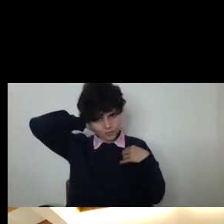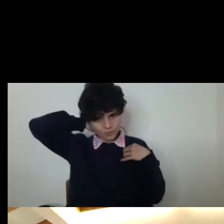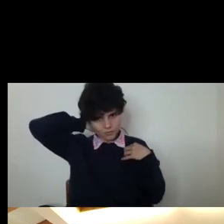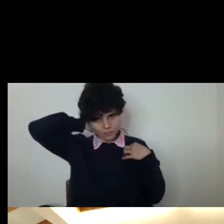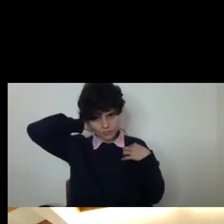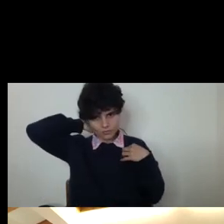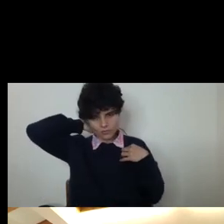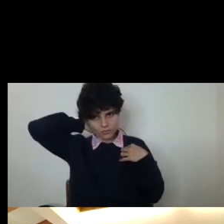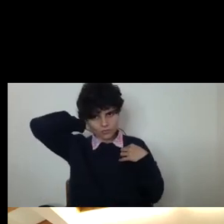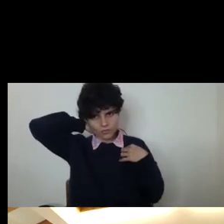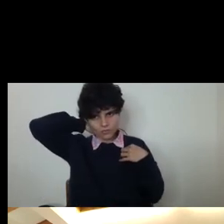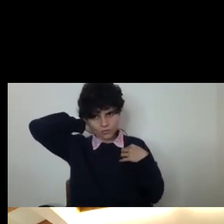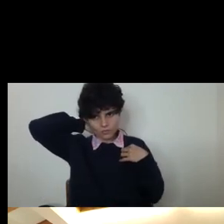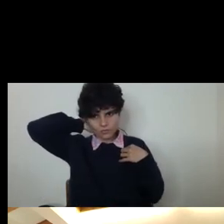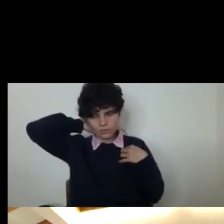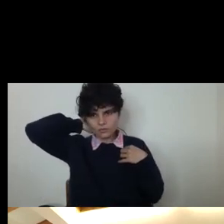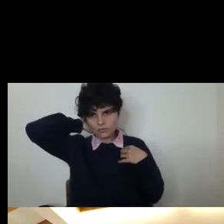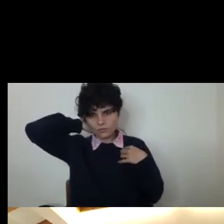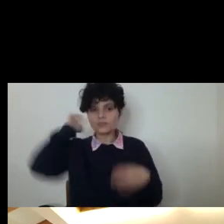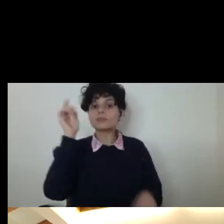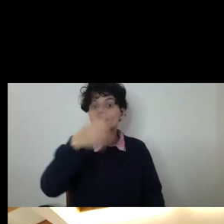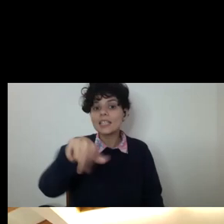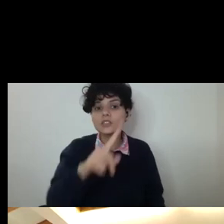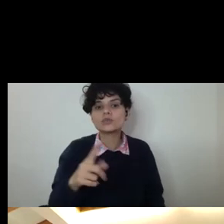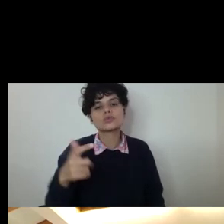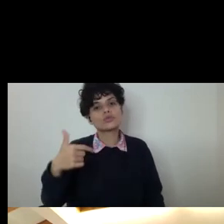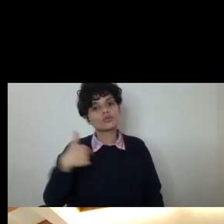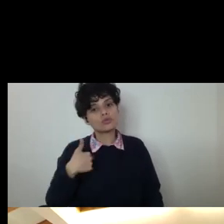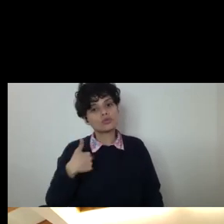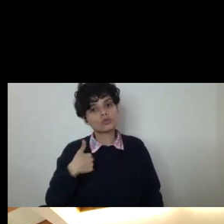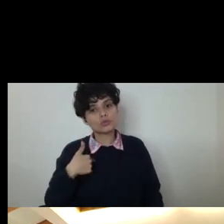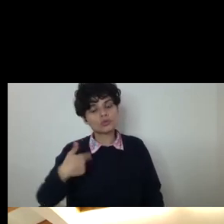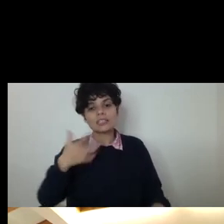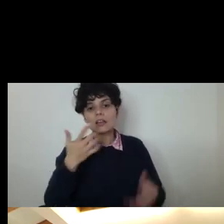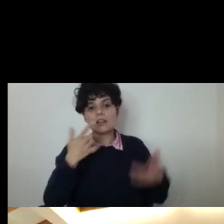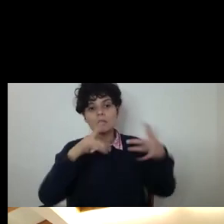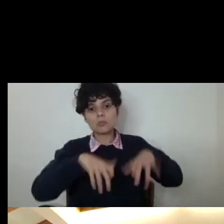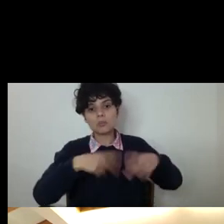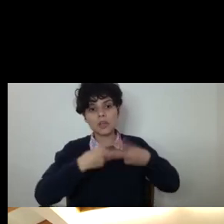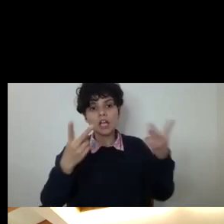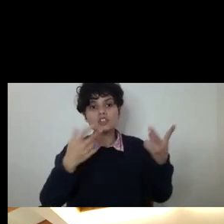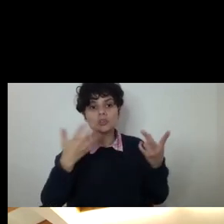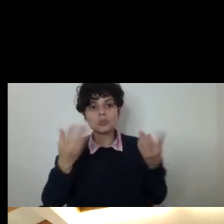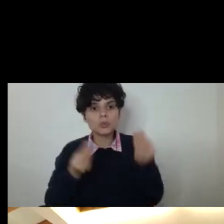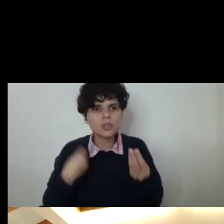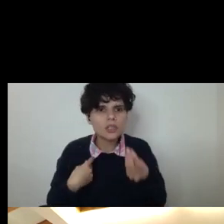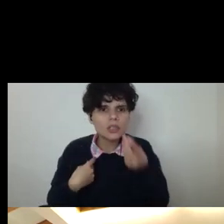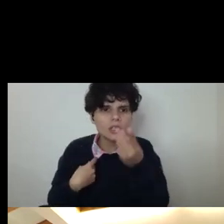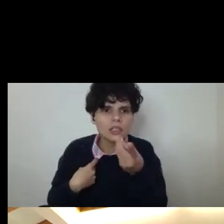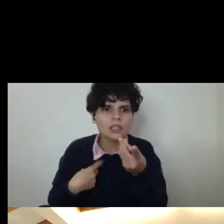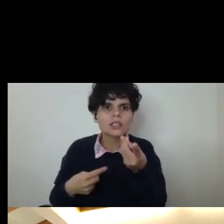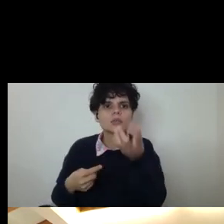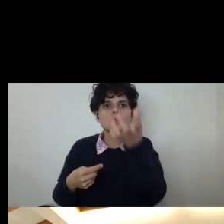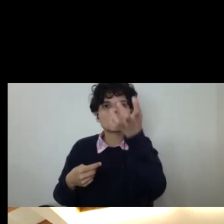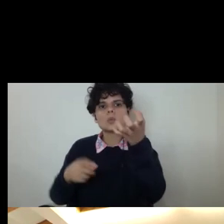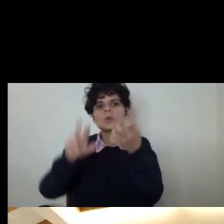Aquí yo en esto tomé lo que habían publicado y puse el receptor de ranolina y el retículo, ¿ya?